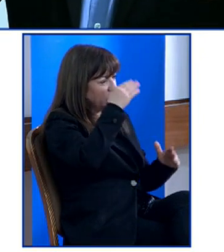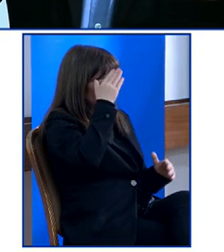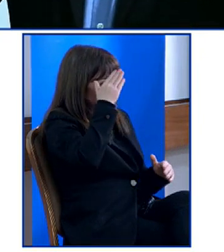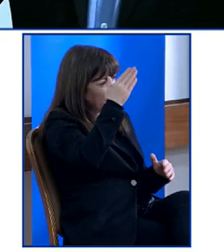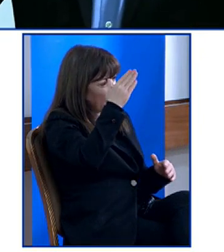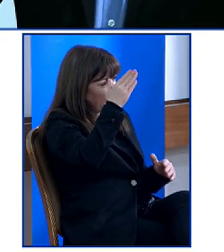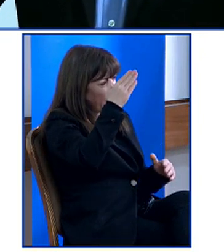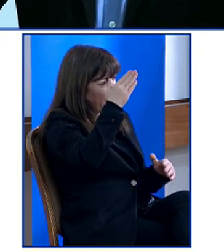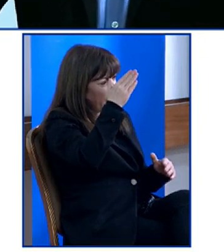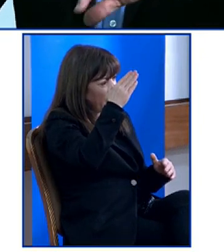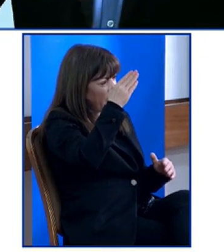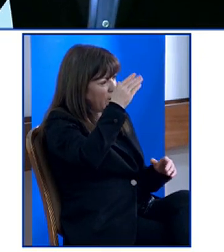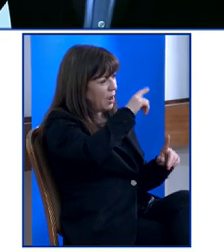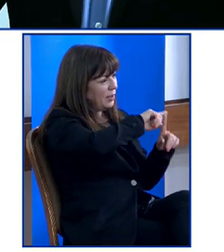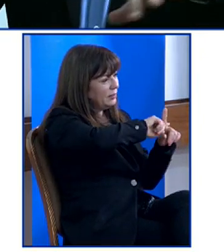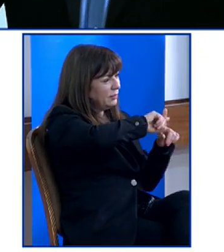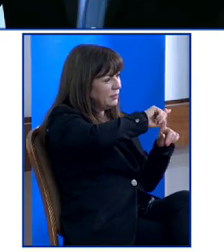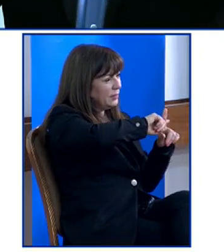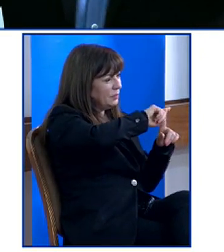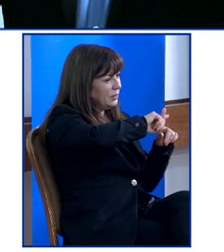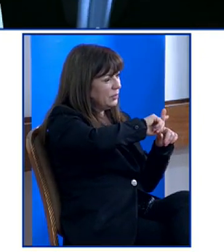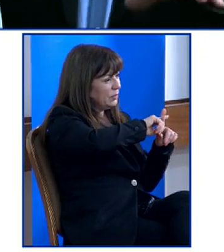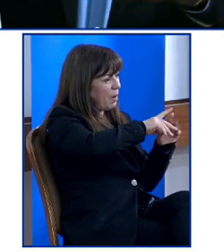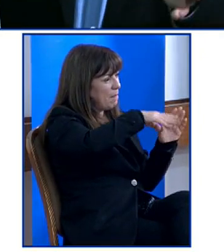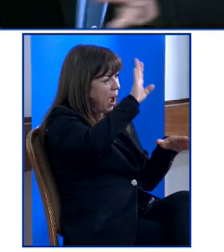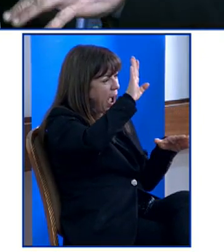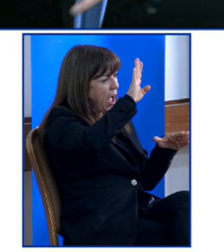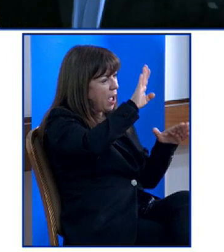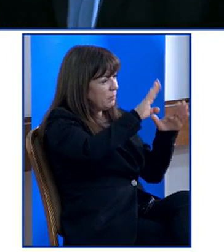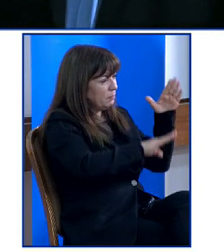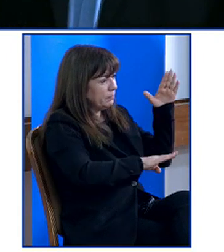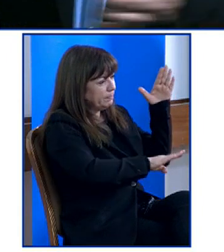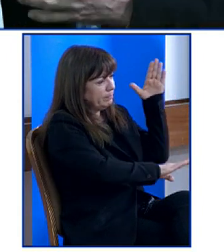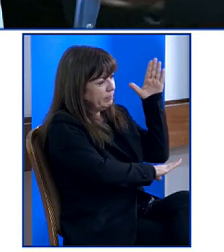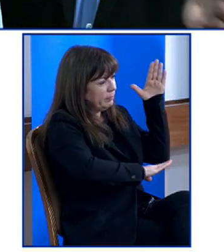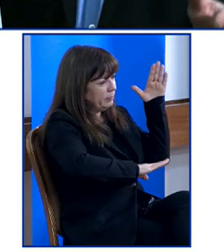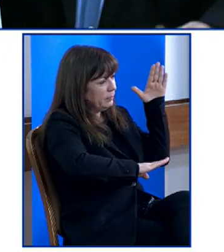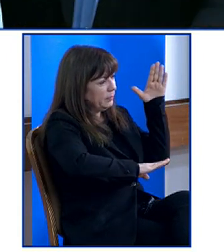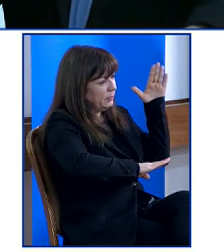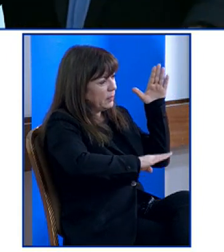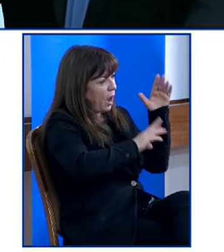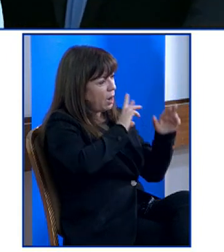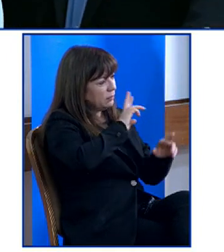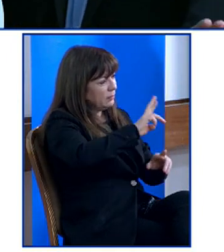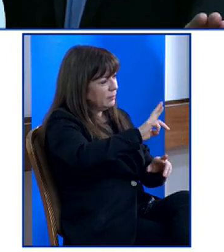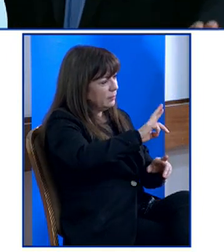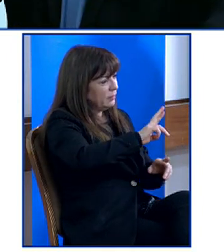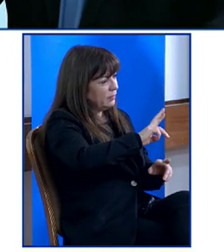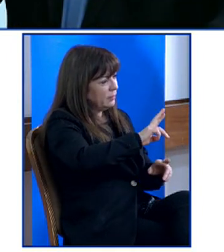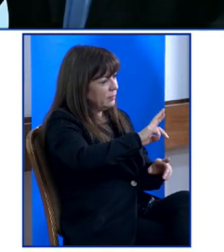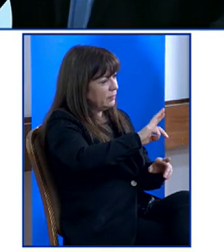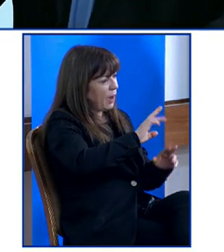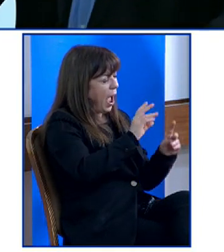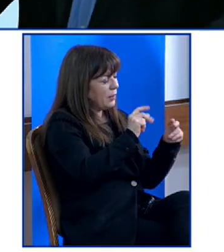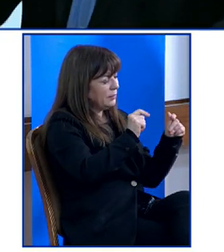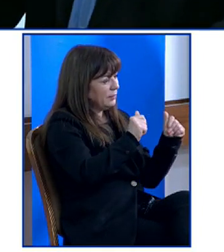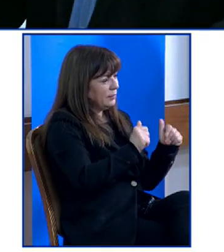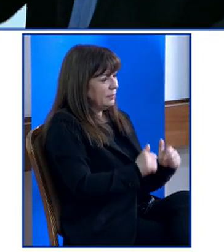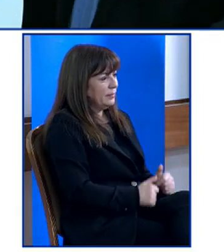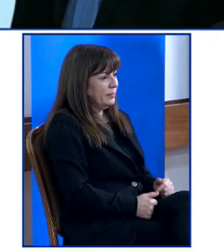se puede hacer con la temperatura máxima o mínima o media y los resultados son muy